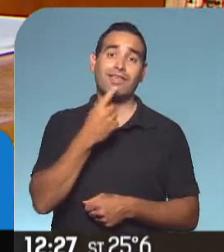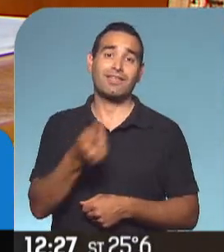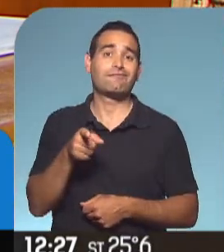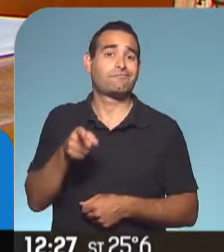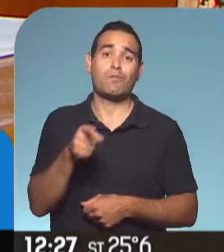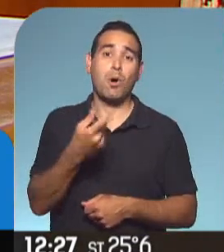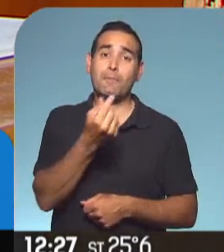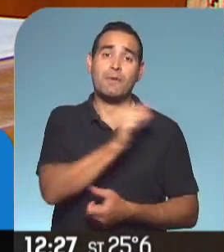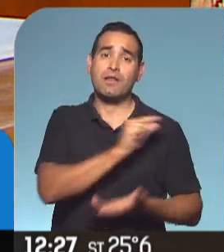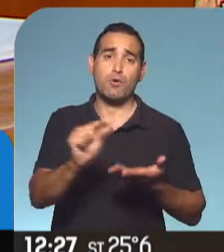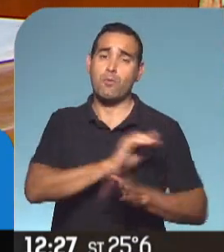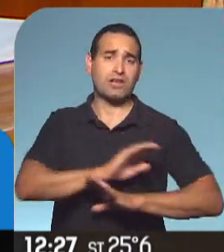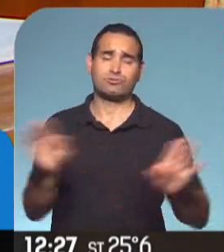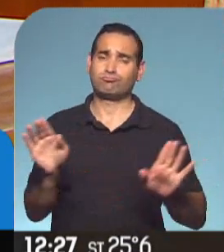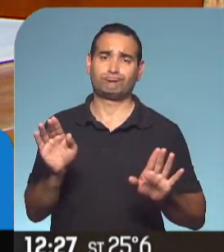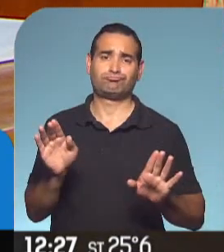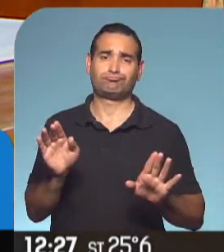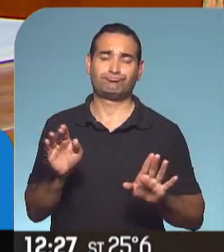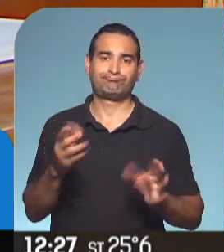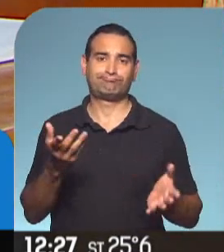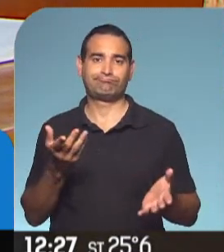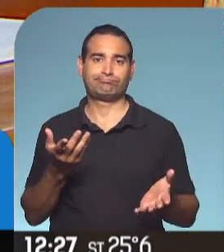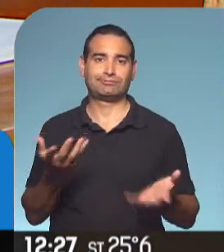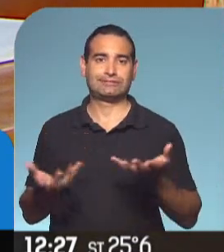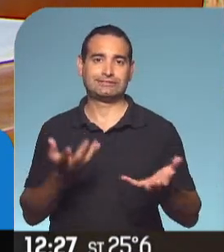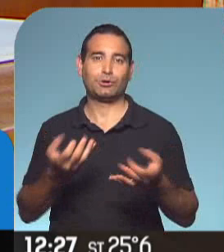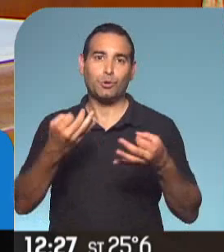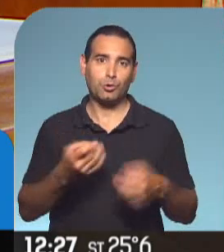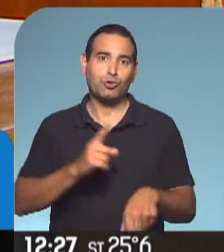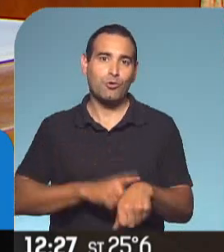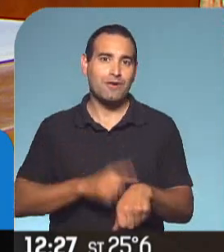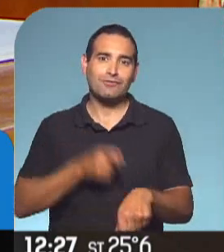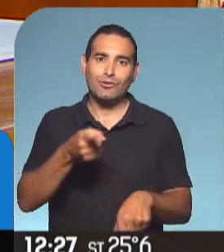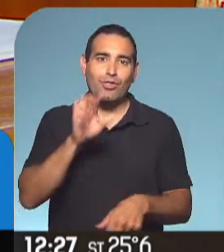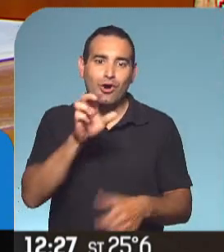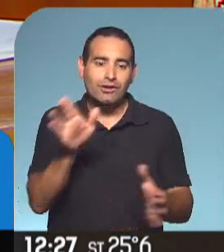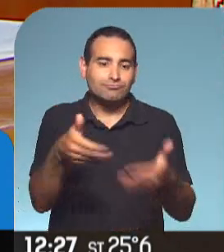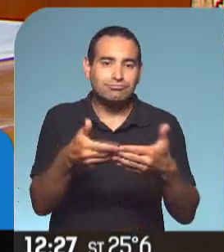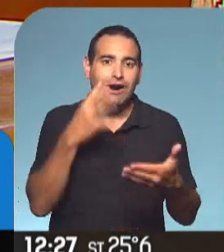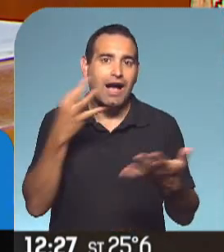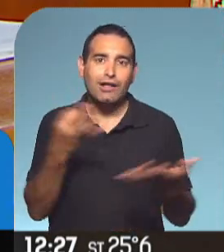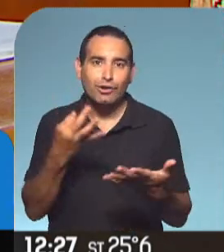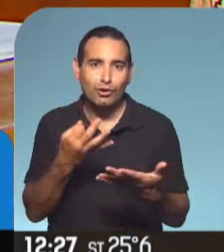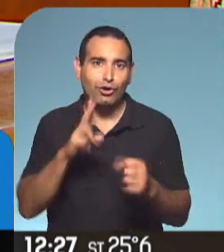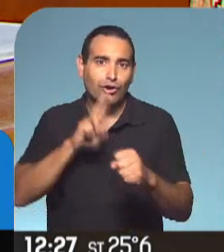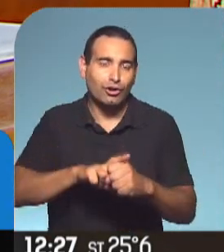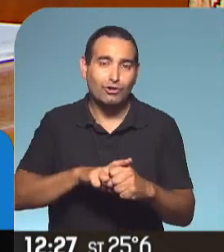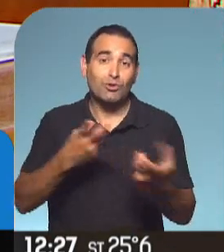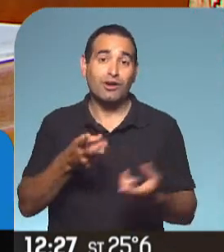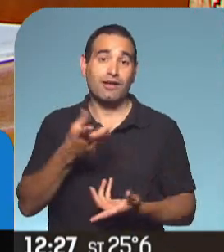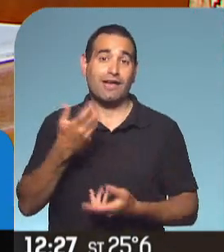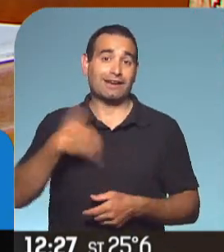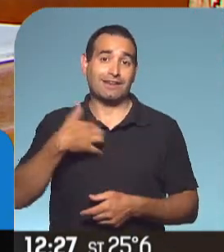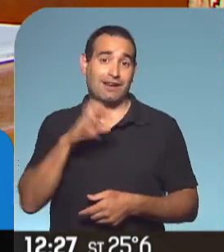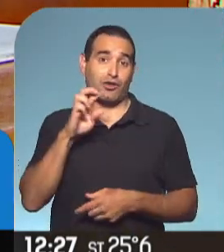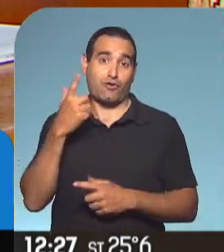a tener más préstamos del exterior. En ese momento era el momento de aplicar algún cepo o algún tipo de restricción, porque Claro. el país se había quedado sin dólares y sin